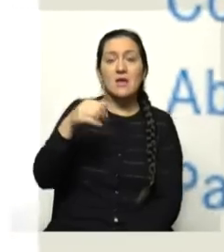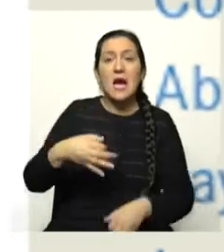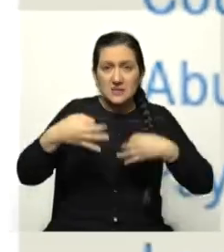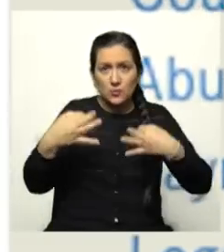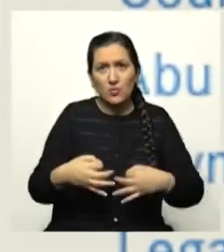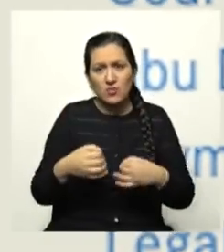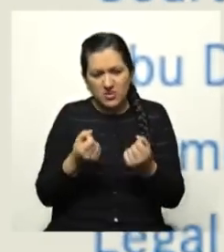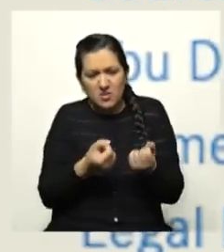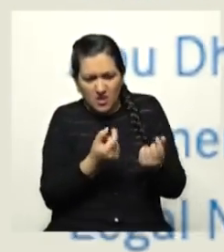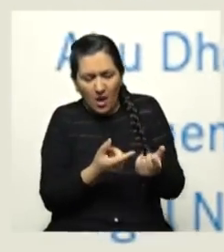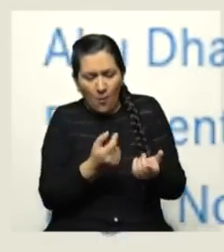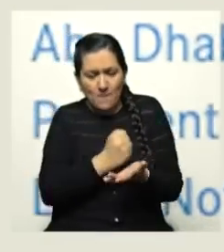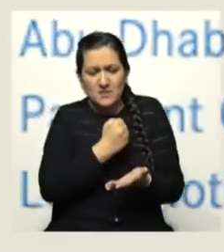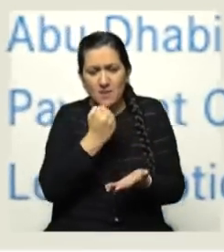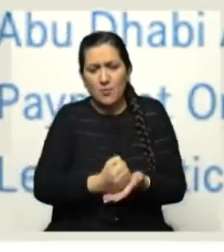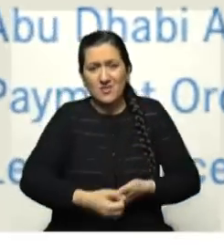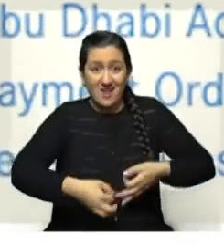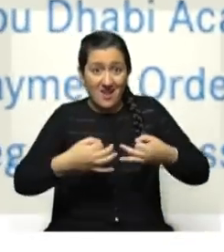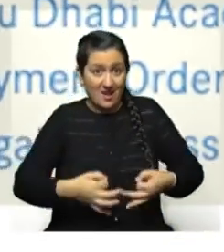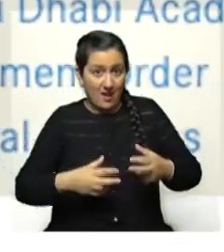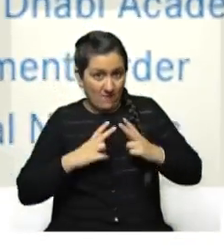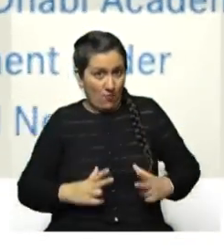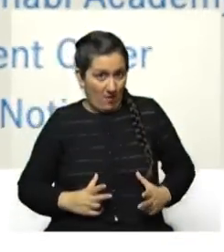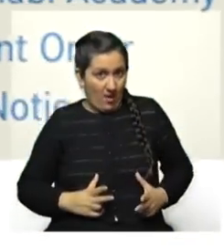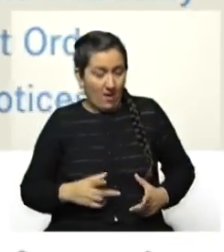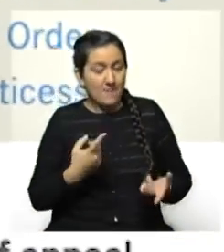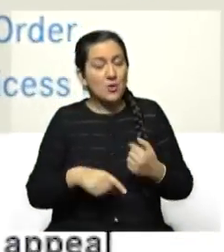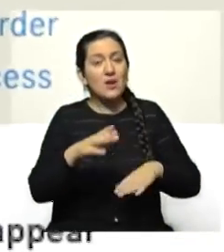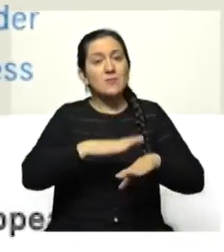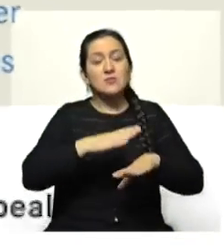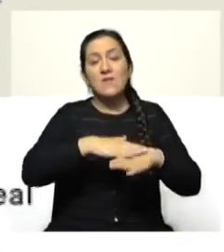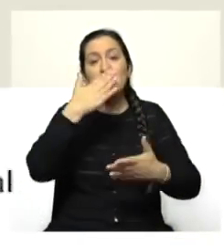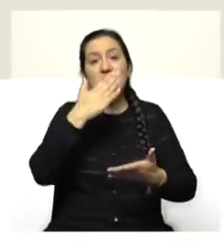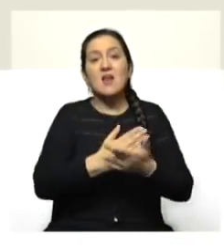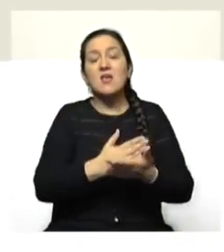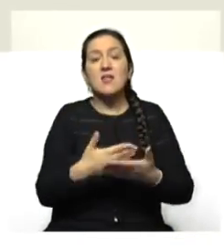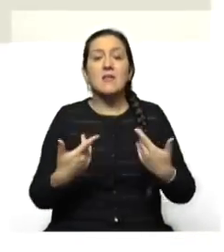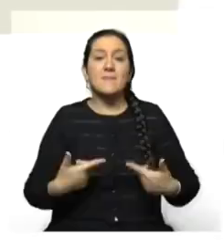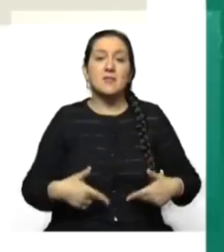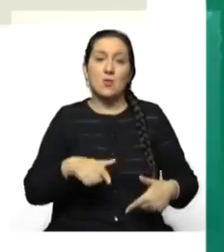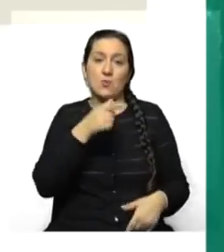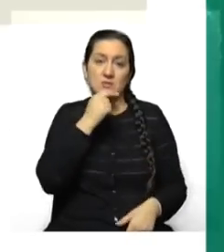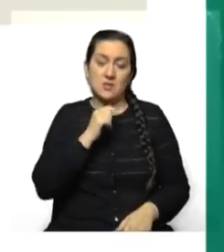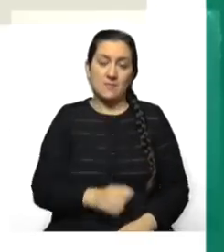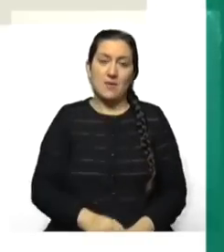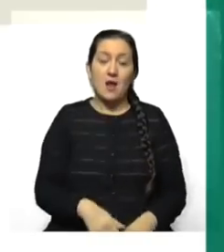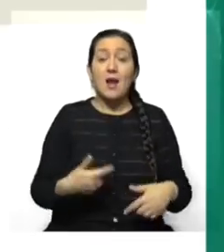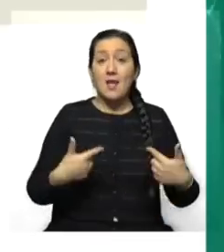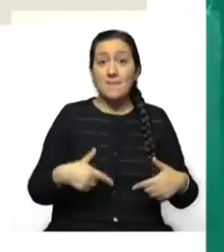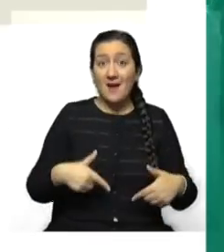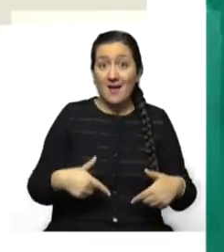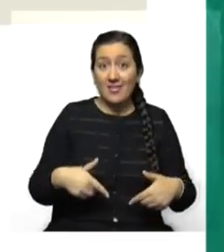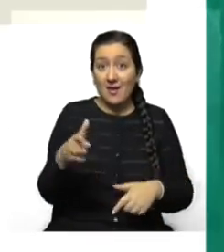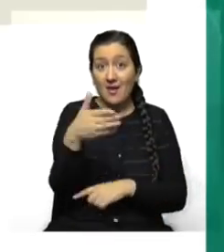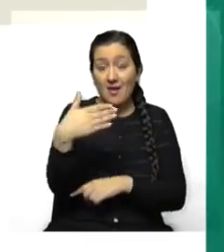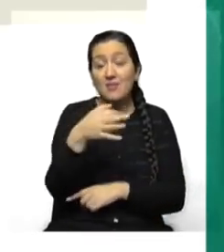legal una vez que marcet sea liberado pero aclarando que la responsabilidad final recaía en el Ministerio del interior la embajada de más garantiza